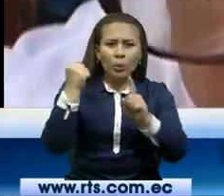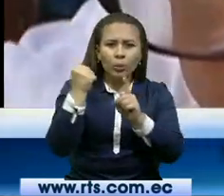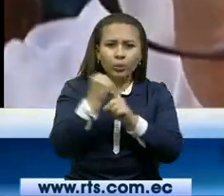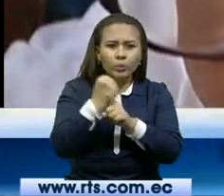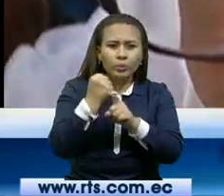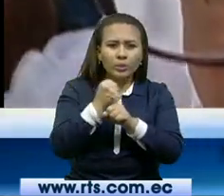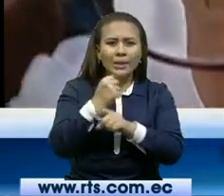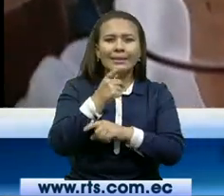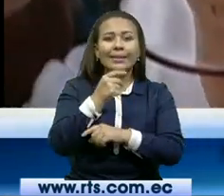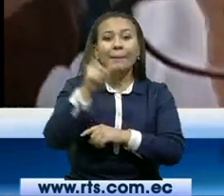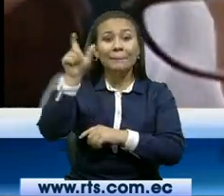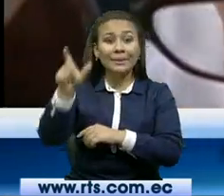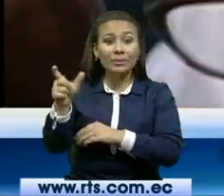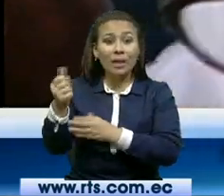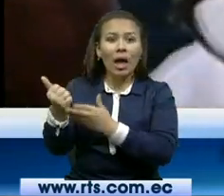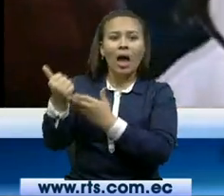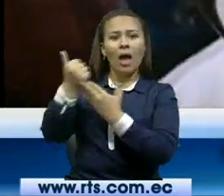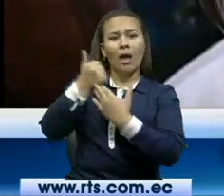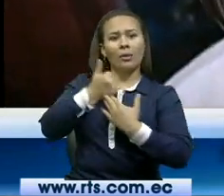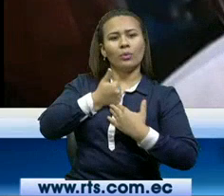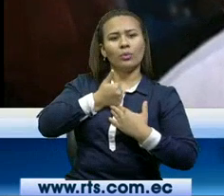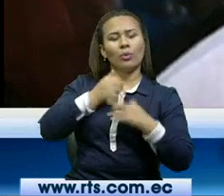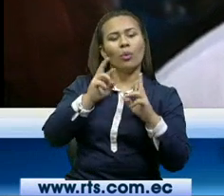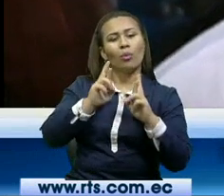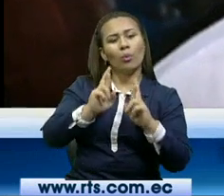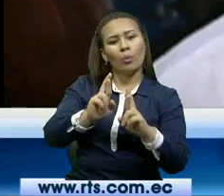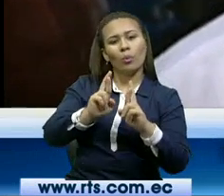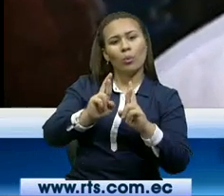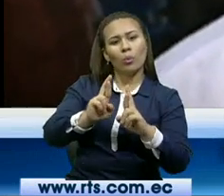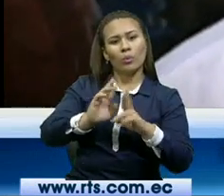alma caritativa que contribuya.